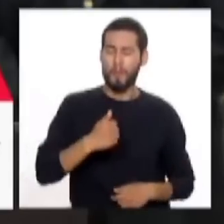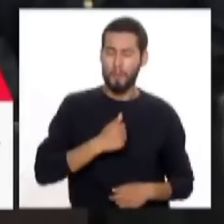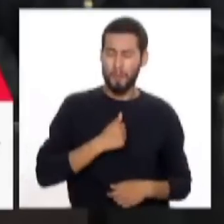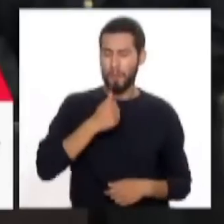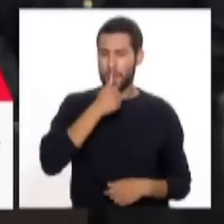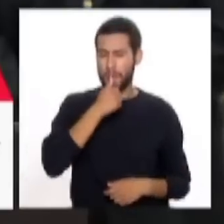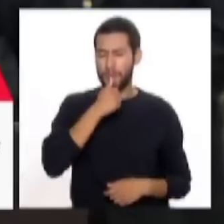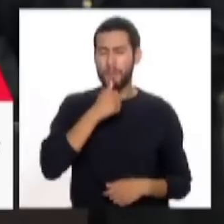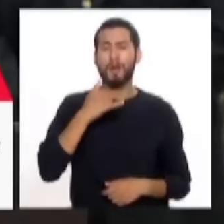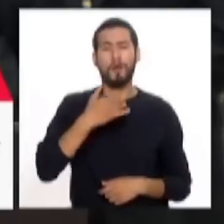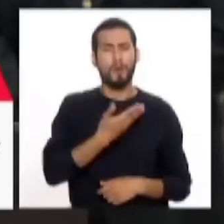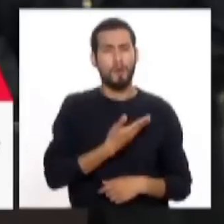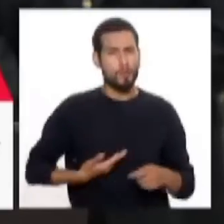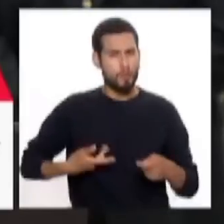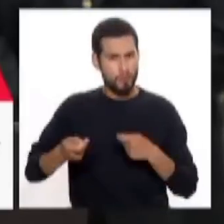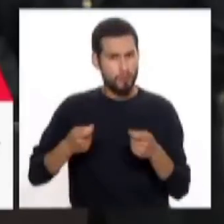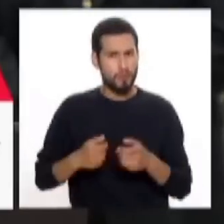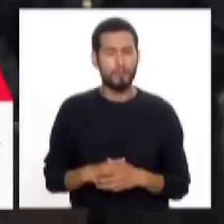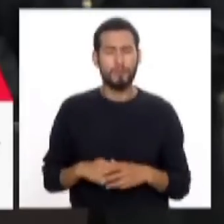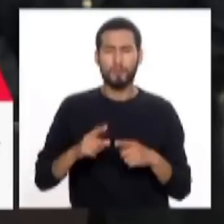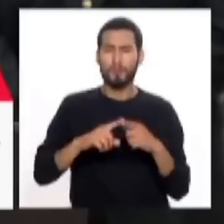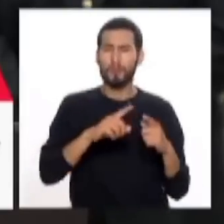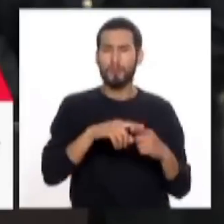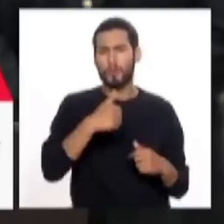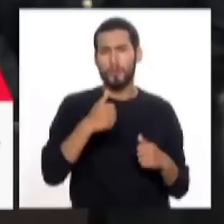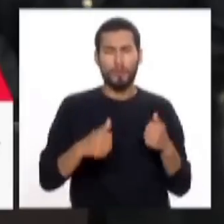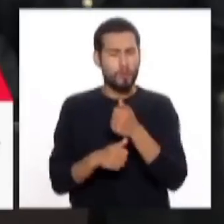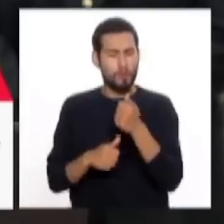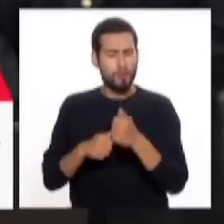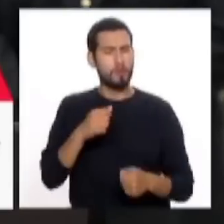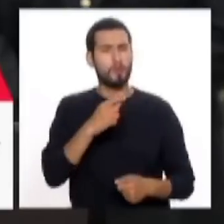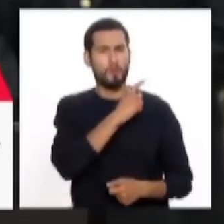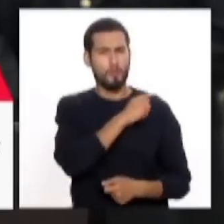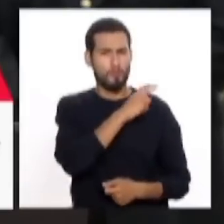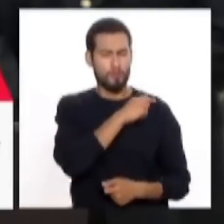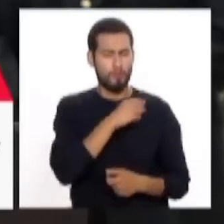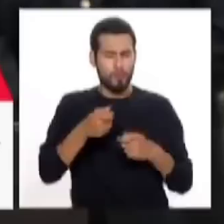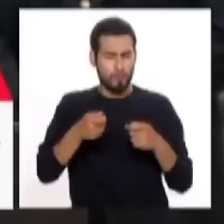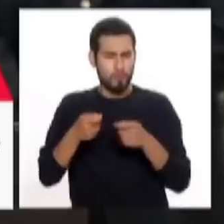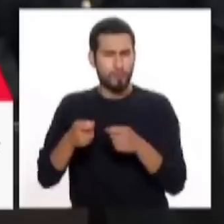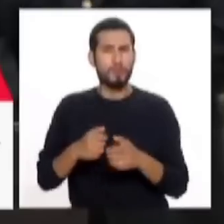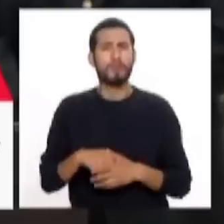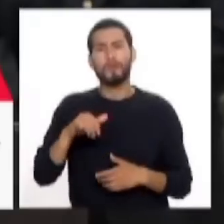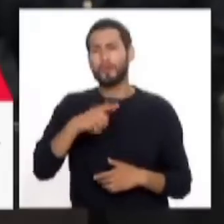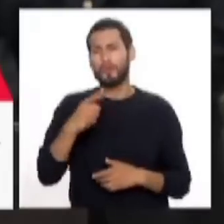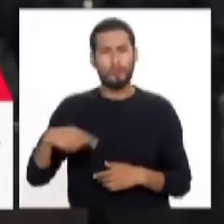señores oficiales superiores y subalternos, damas y caballeros cadetes,